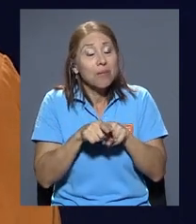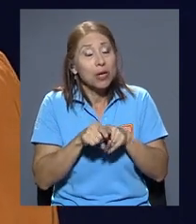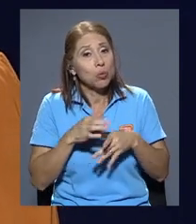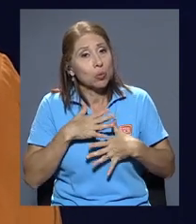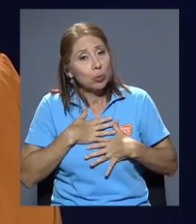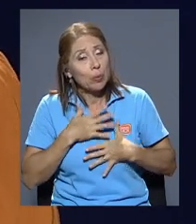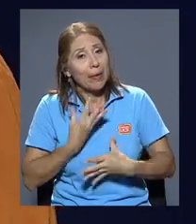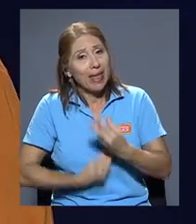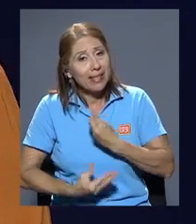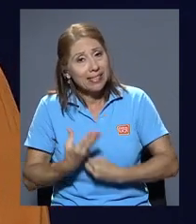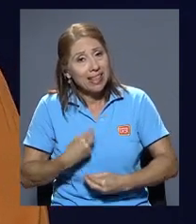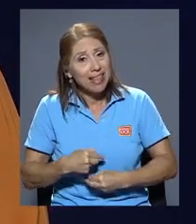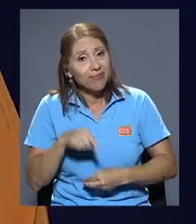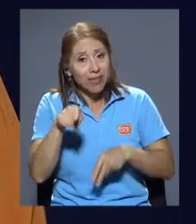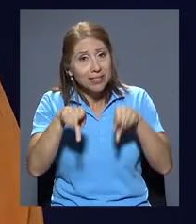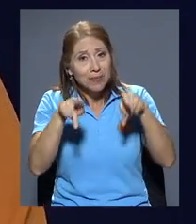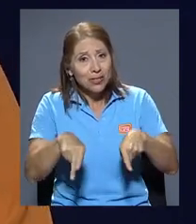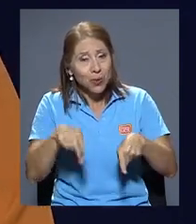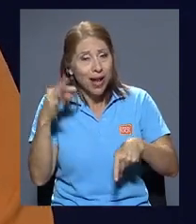porque justamente